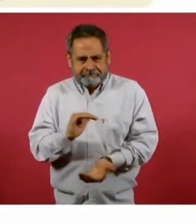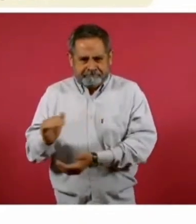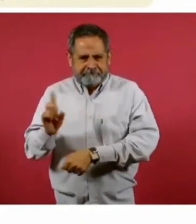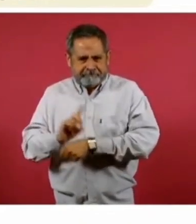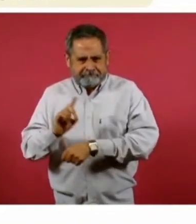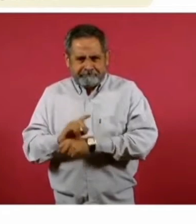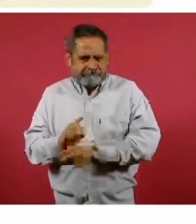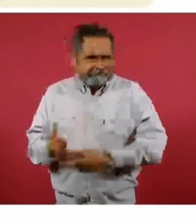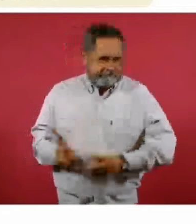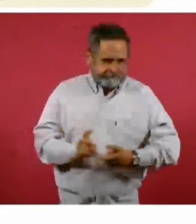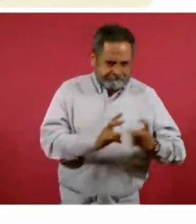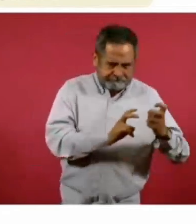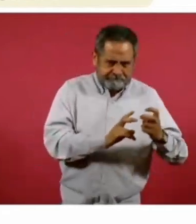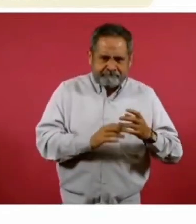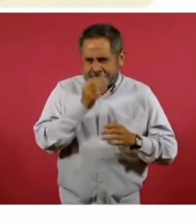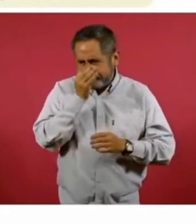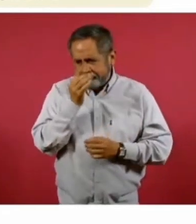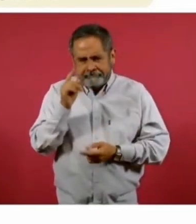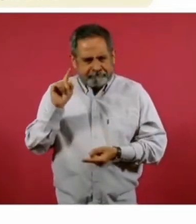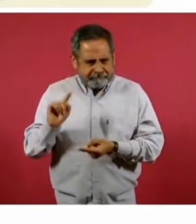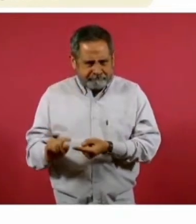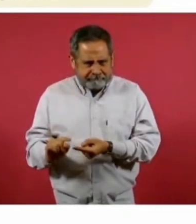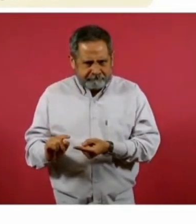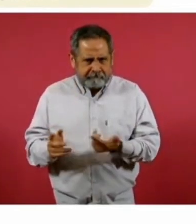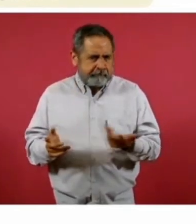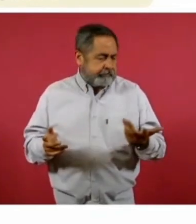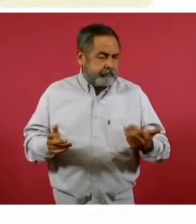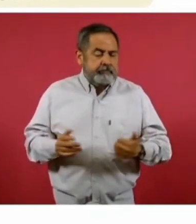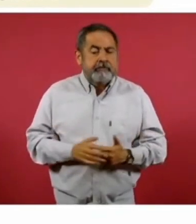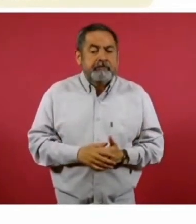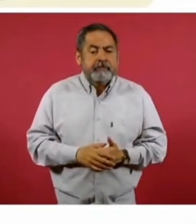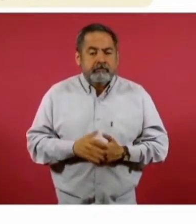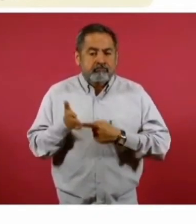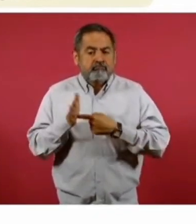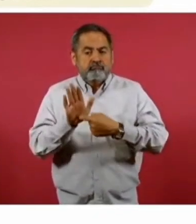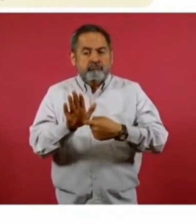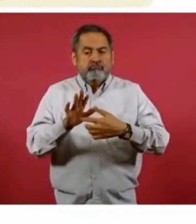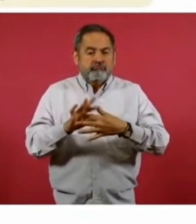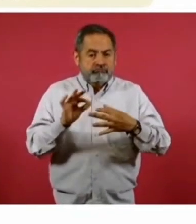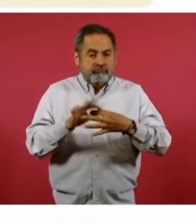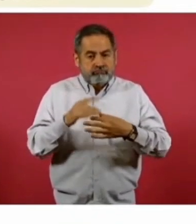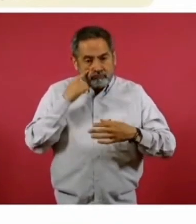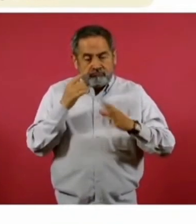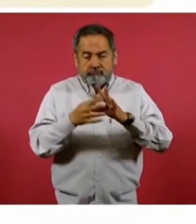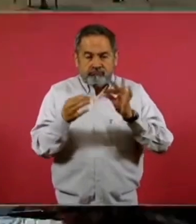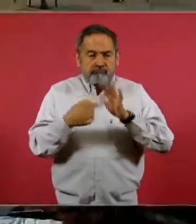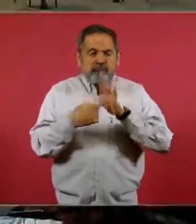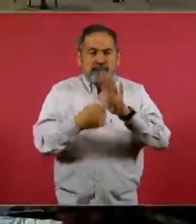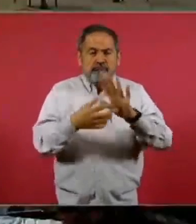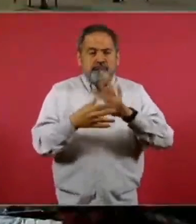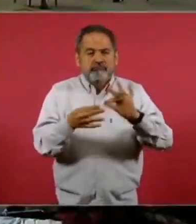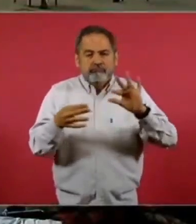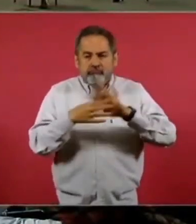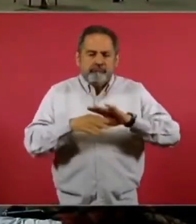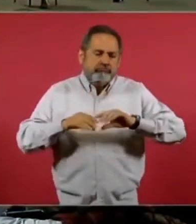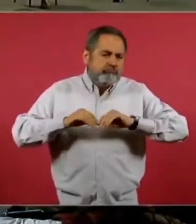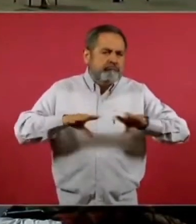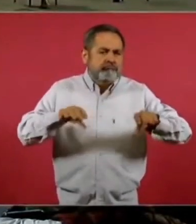diarios en promedio. Esos datos que han presentado aquí con frecuencia en la sección